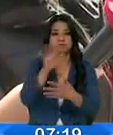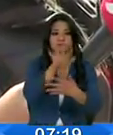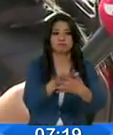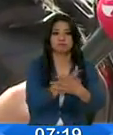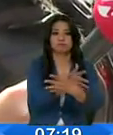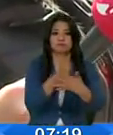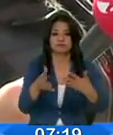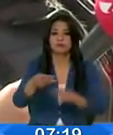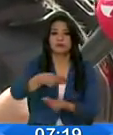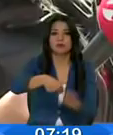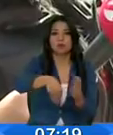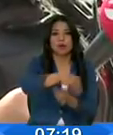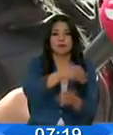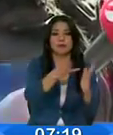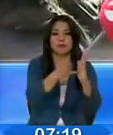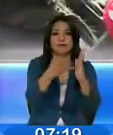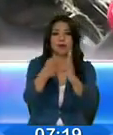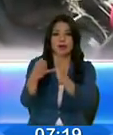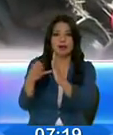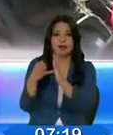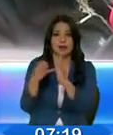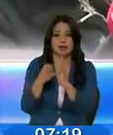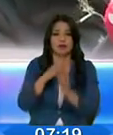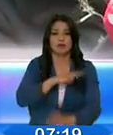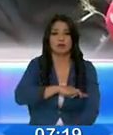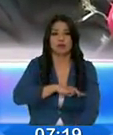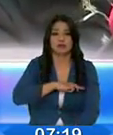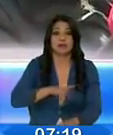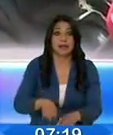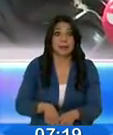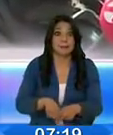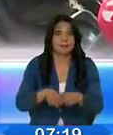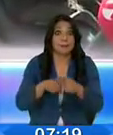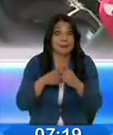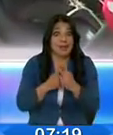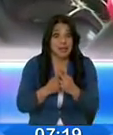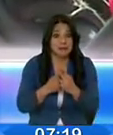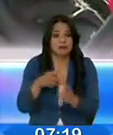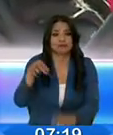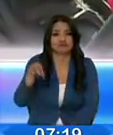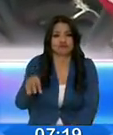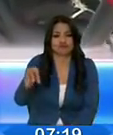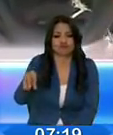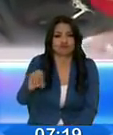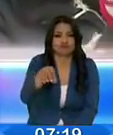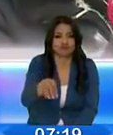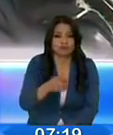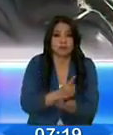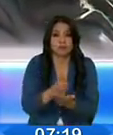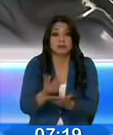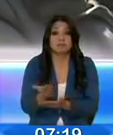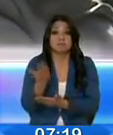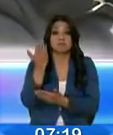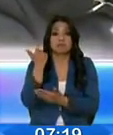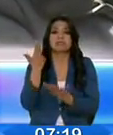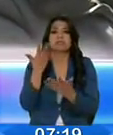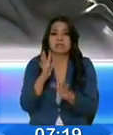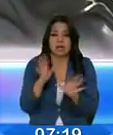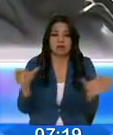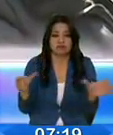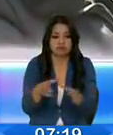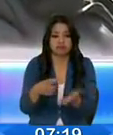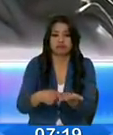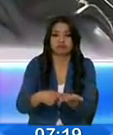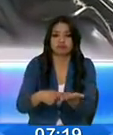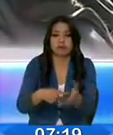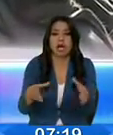calendario de devolución de IVA a los municipios, empezando por los municipios más pequeños. Esto se trabajó la semana pasada en reunión con la